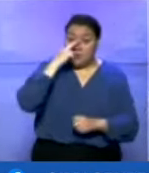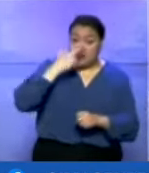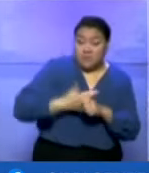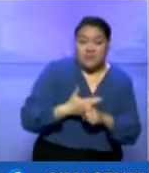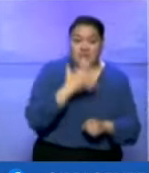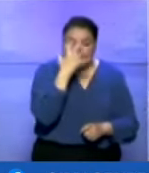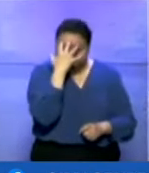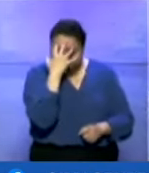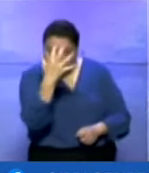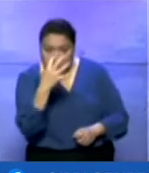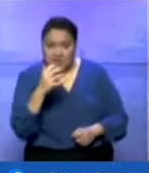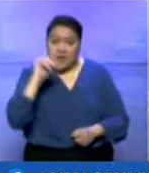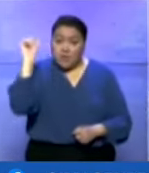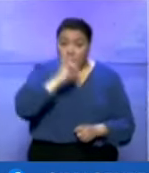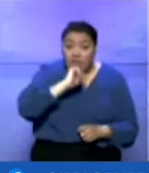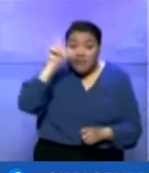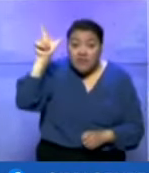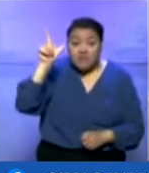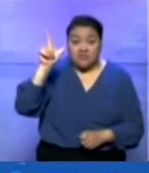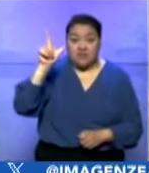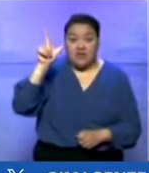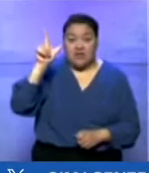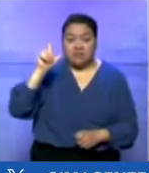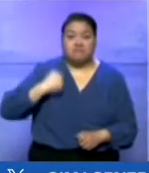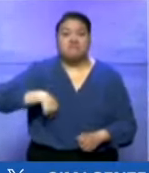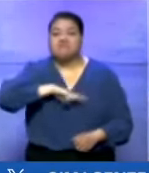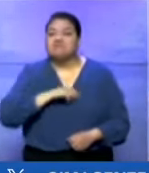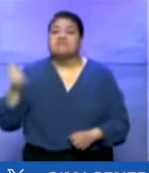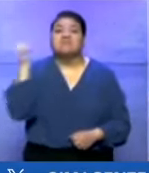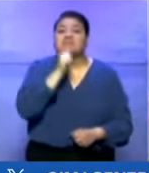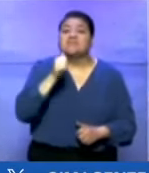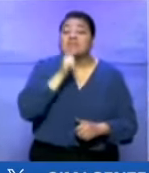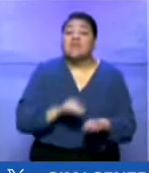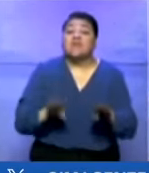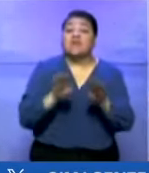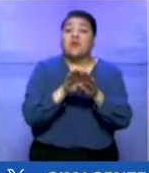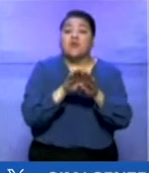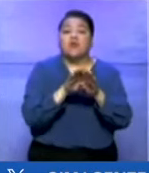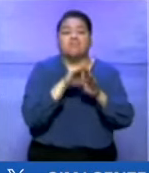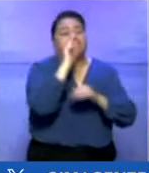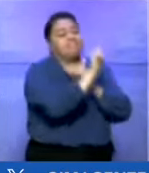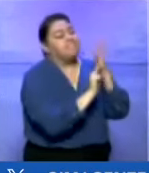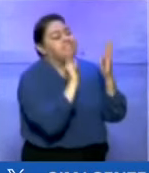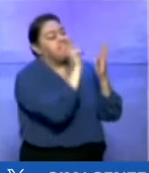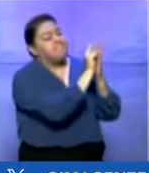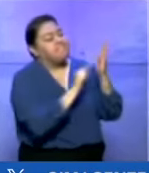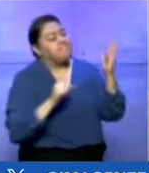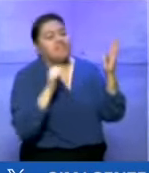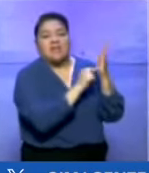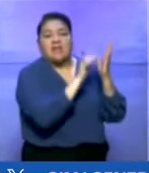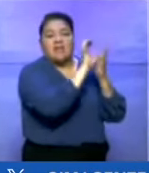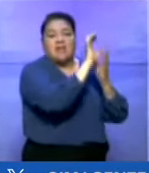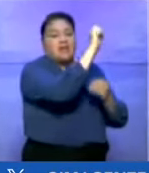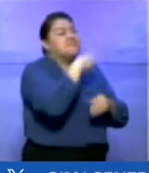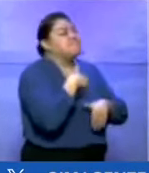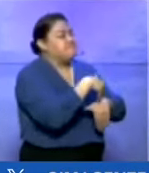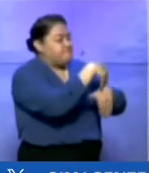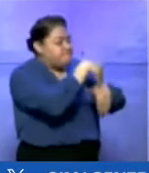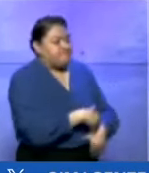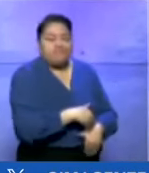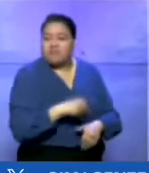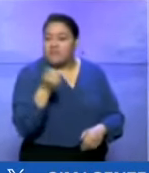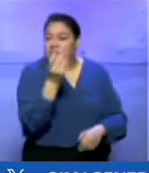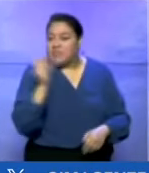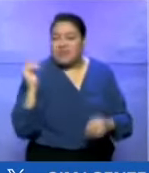pública profesionalismo y con apego a los principios que todo y jueza